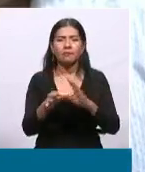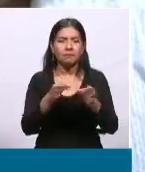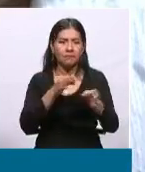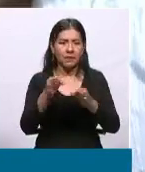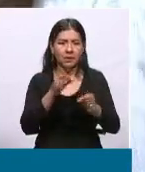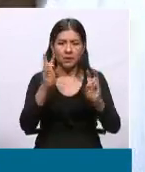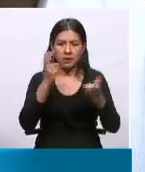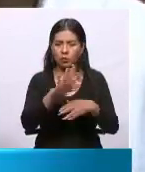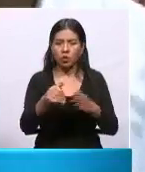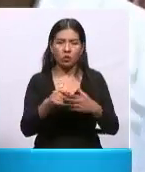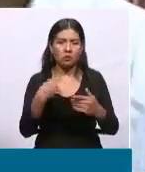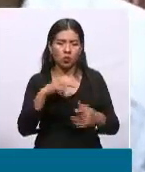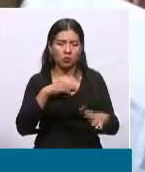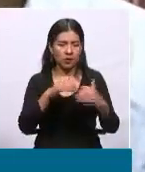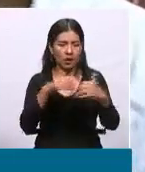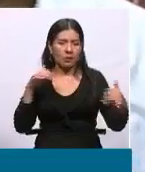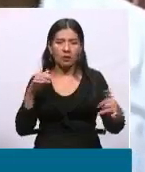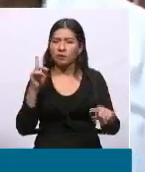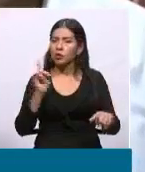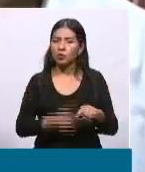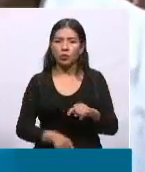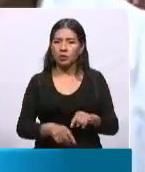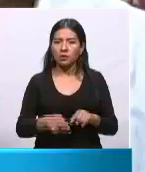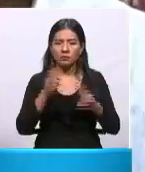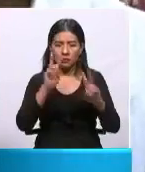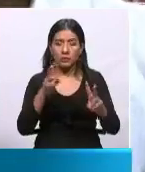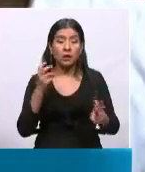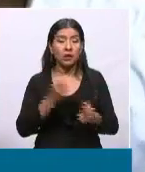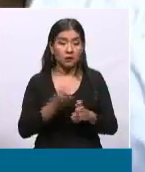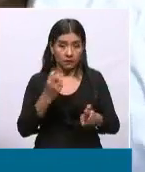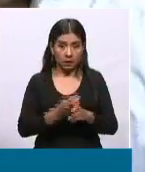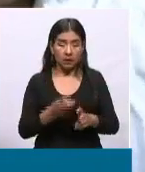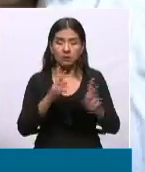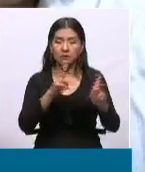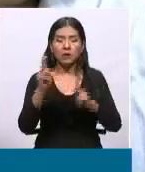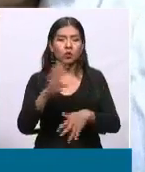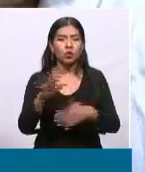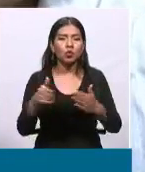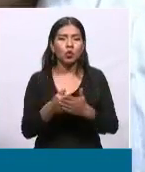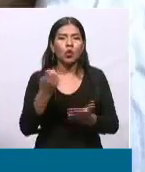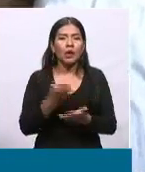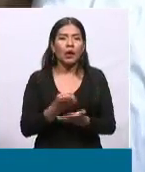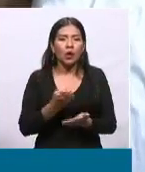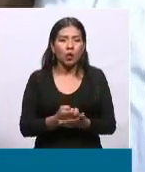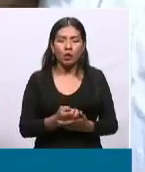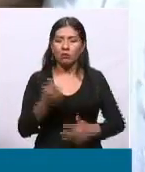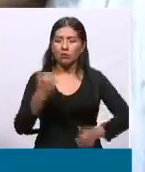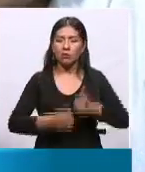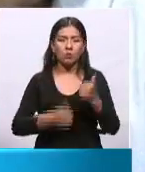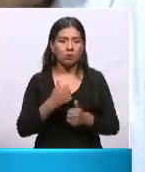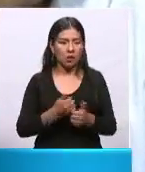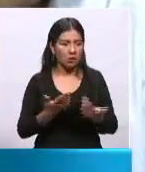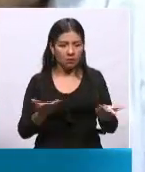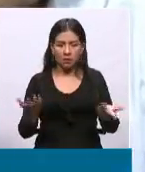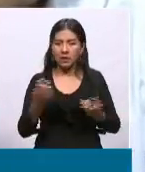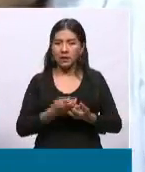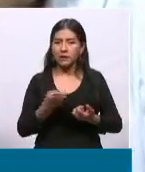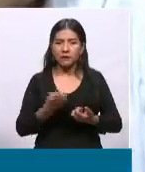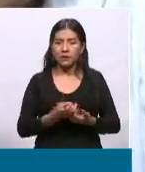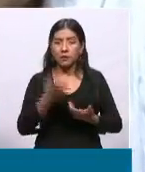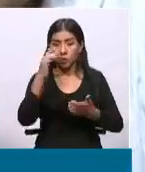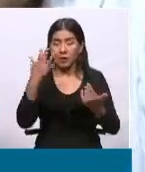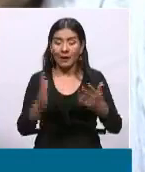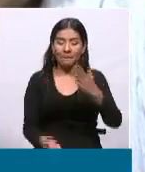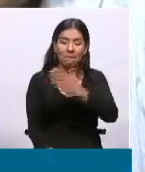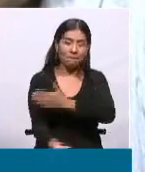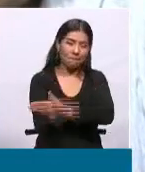estos mensajes políticos versus el sufrimiento de la gente en su economía hoy por hoy. Porque claro, en las